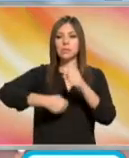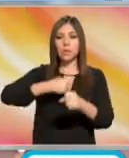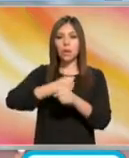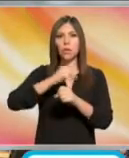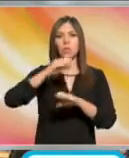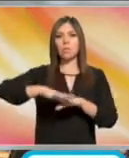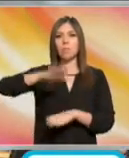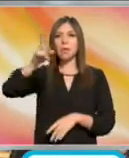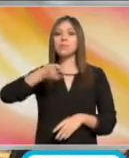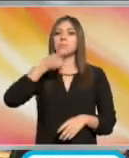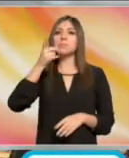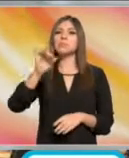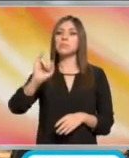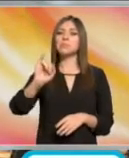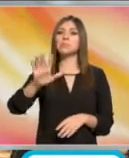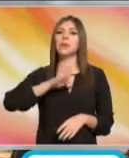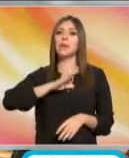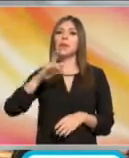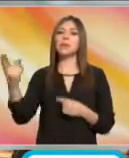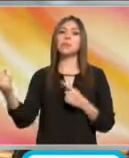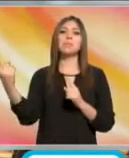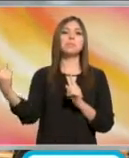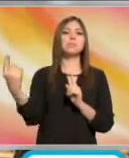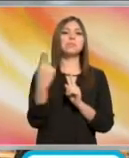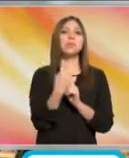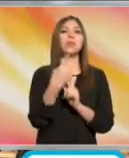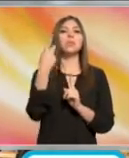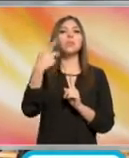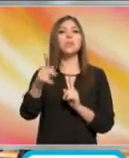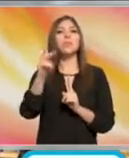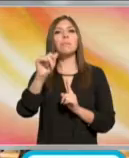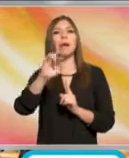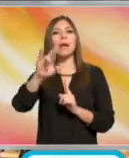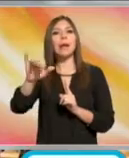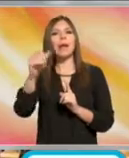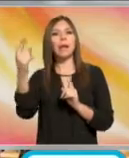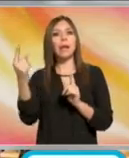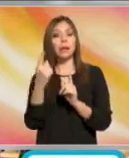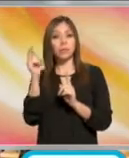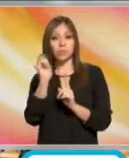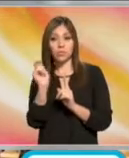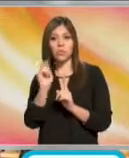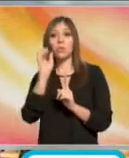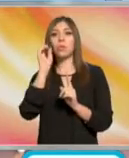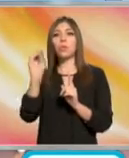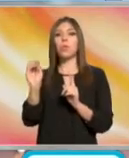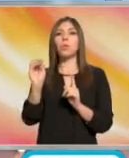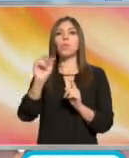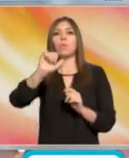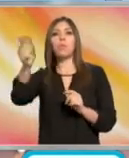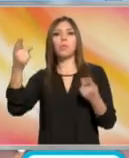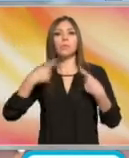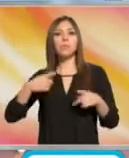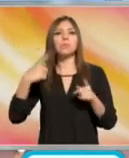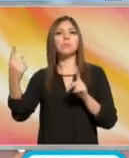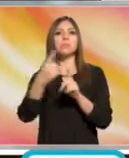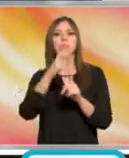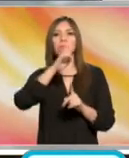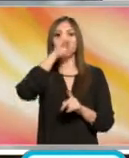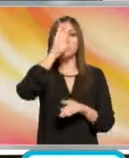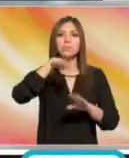algún incidente de violencia por parte de su pareja o por parte de algún externo. Las cuestiones de violencia se dan muchísimo